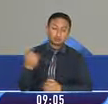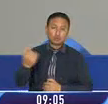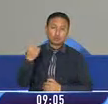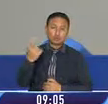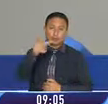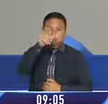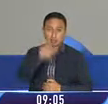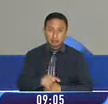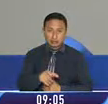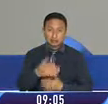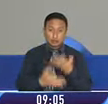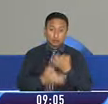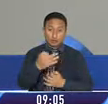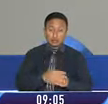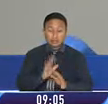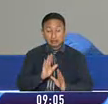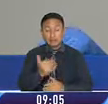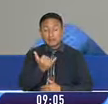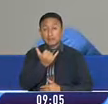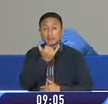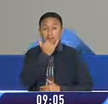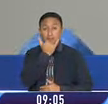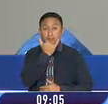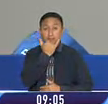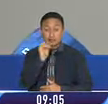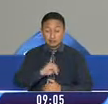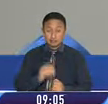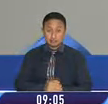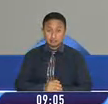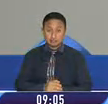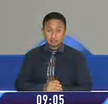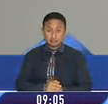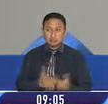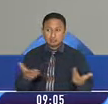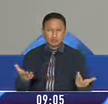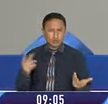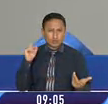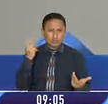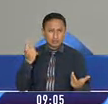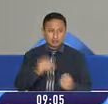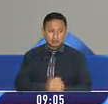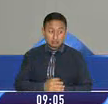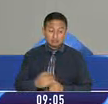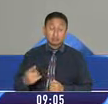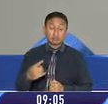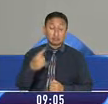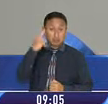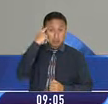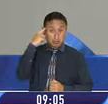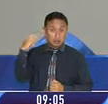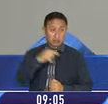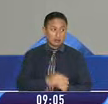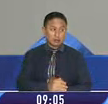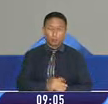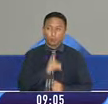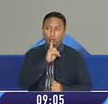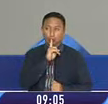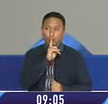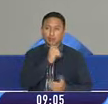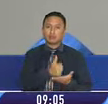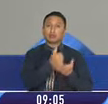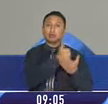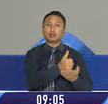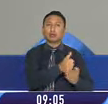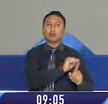una omisión inadvertida y no de mala fe para, porque de otra manera podríamos estar creyendo que se trata de